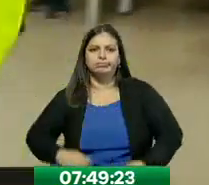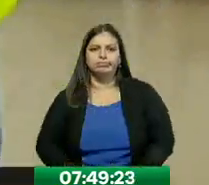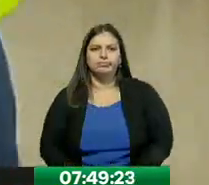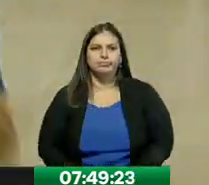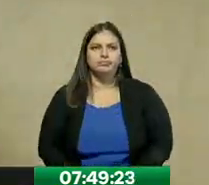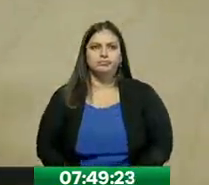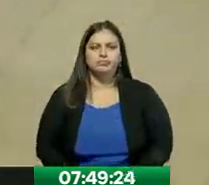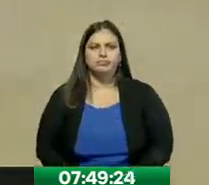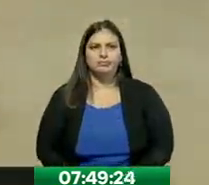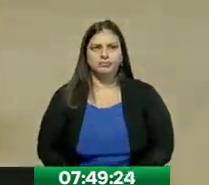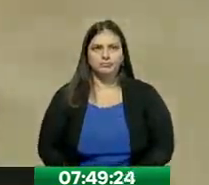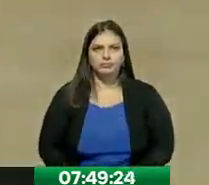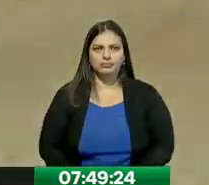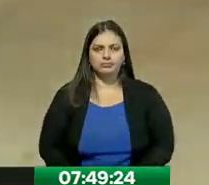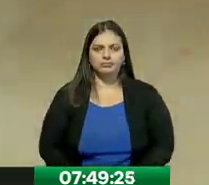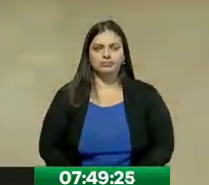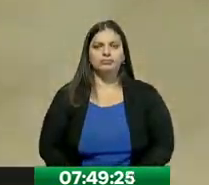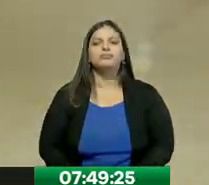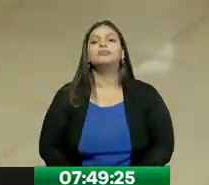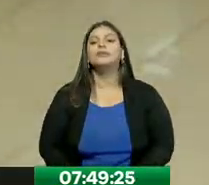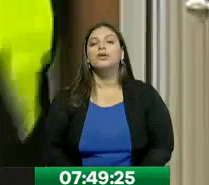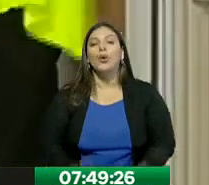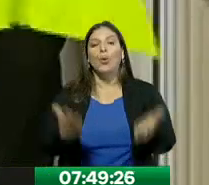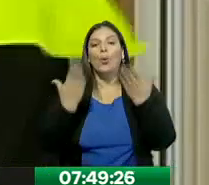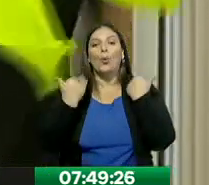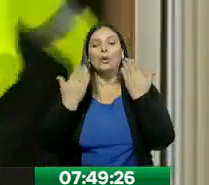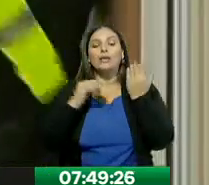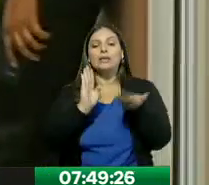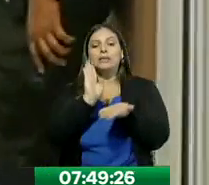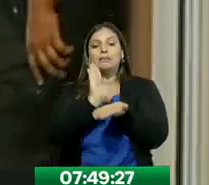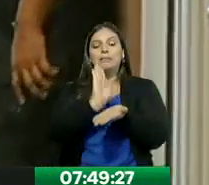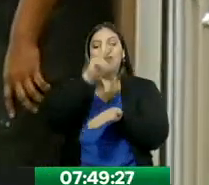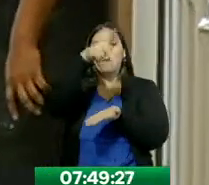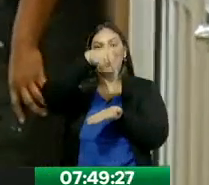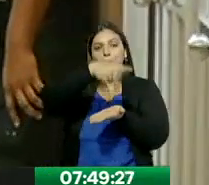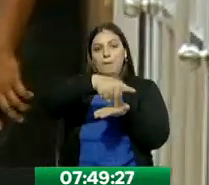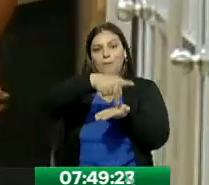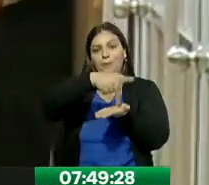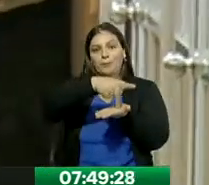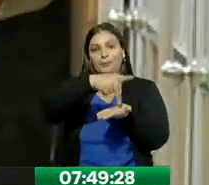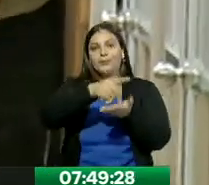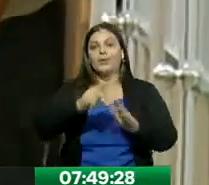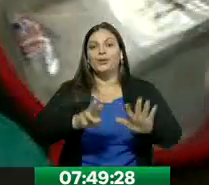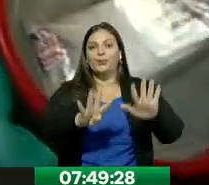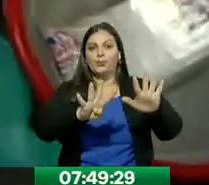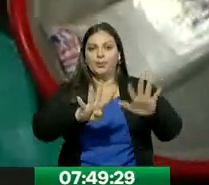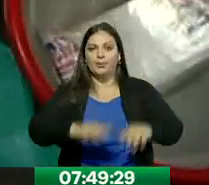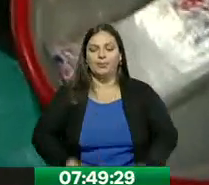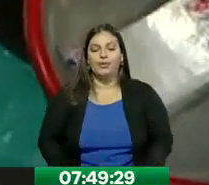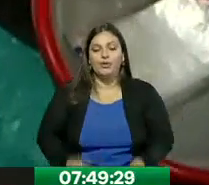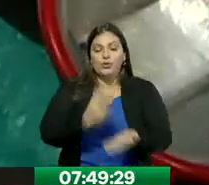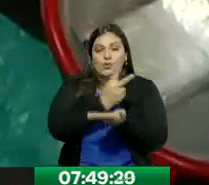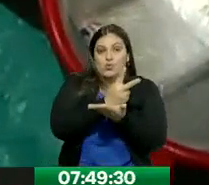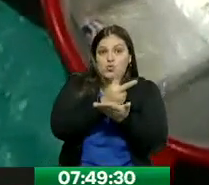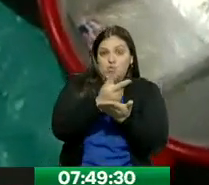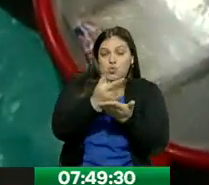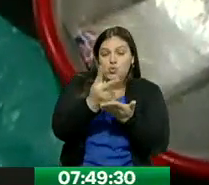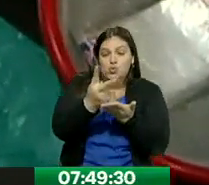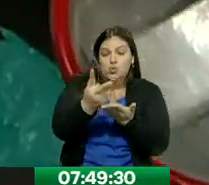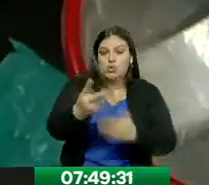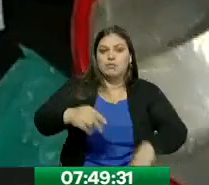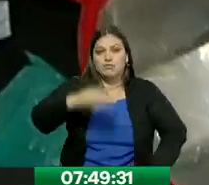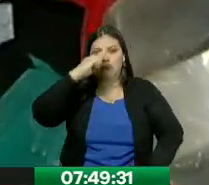Monitorearon una vivienda en el bloque 9 de Bastión Popular por más de 15 días y pudieron establecer que allí había más de un